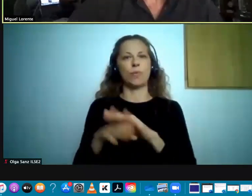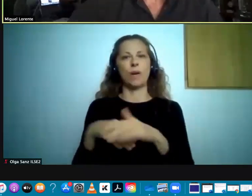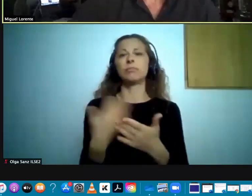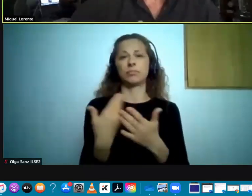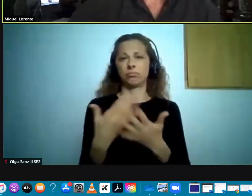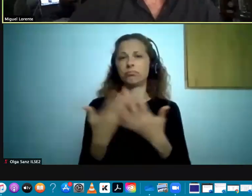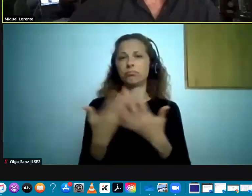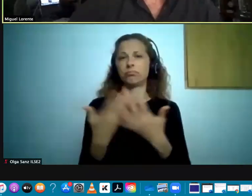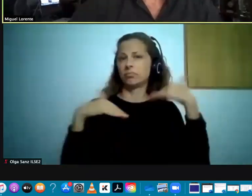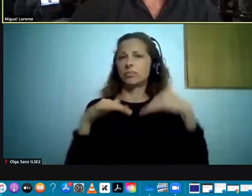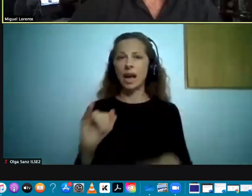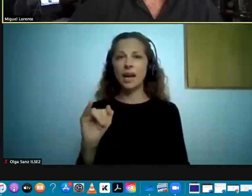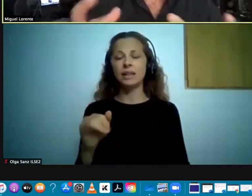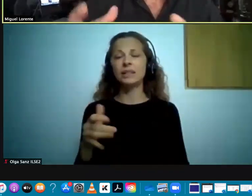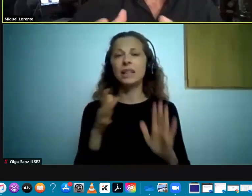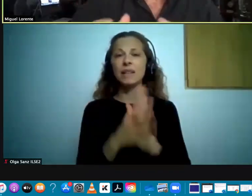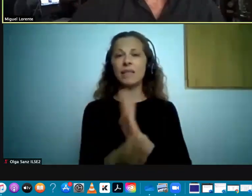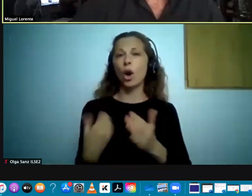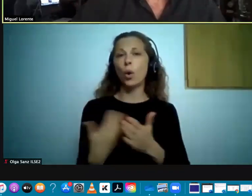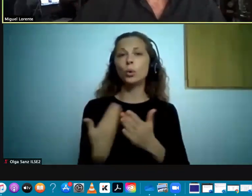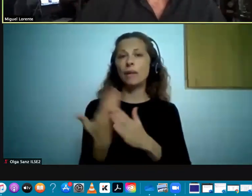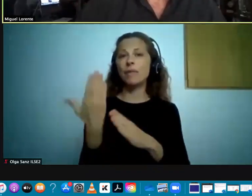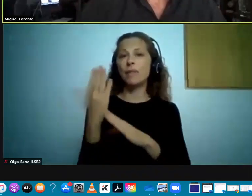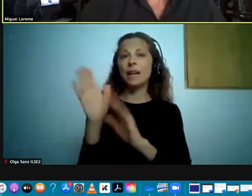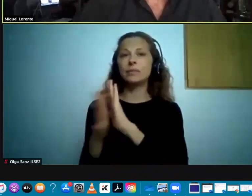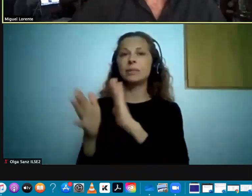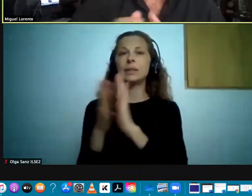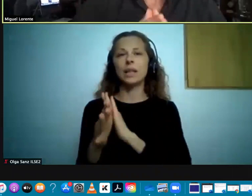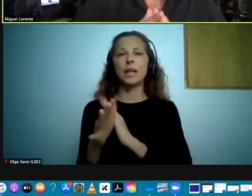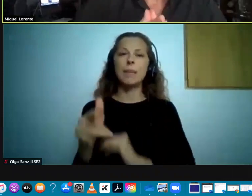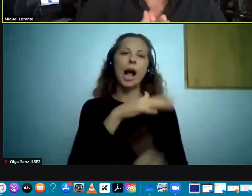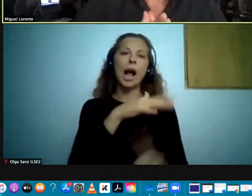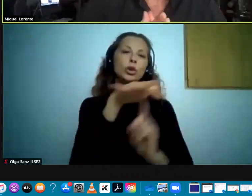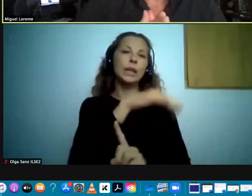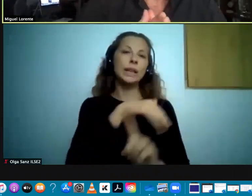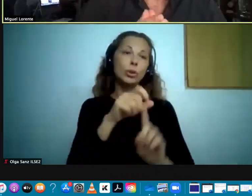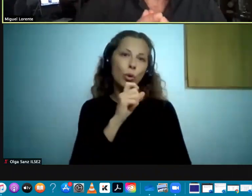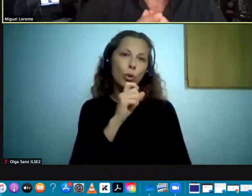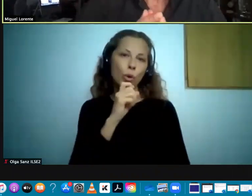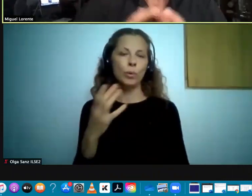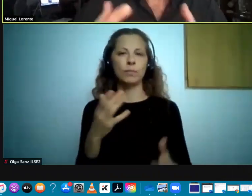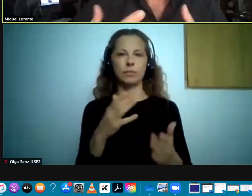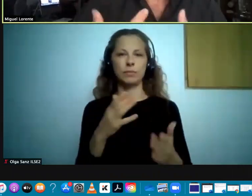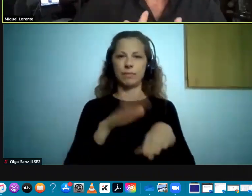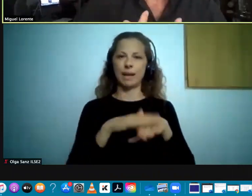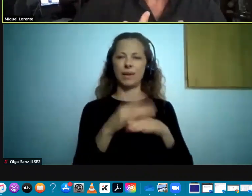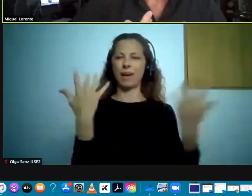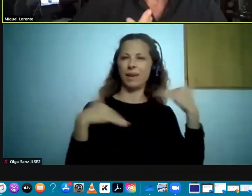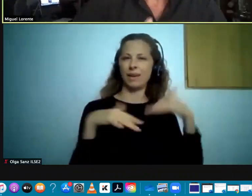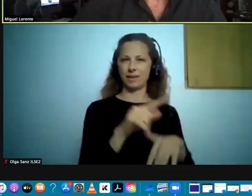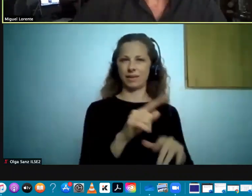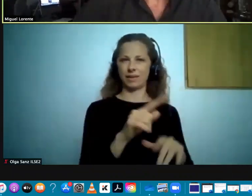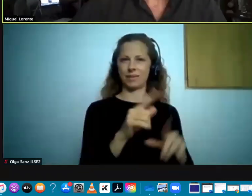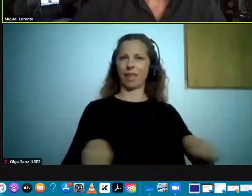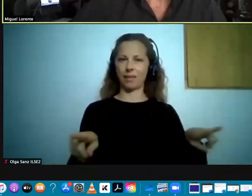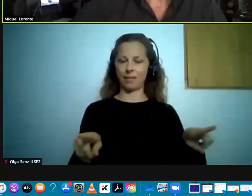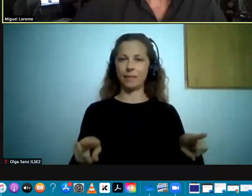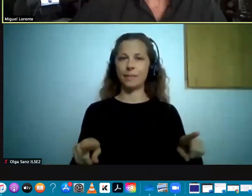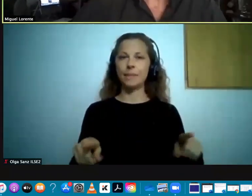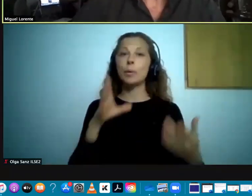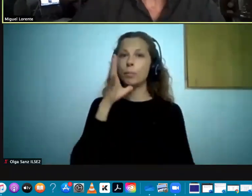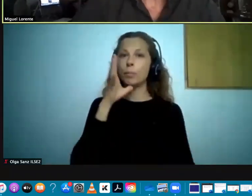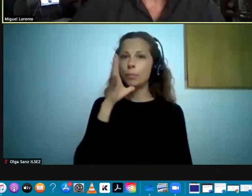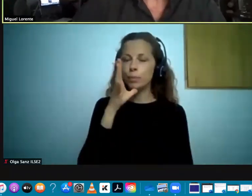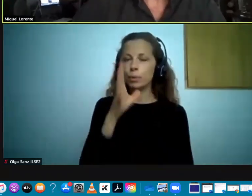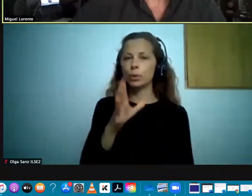para minimizar, para justificar o para contextualizar la propia situación violencia. Por lo tanto, tenemos